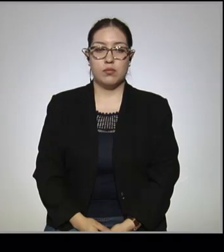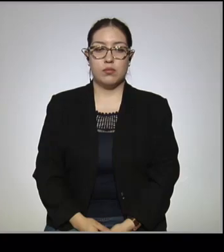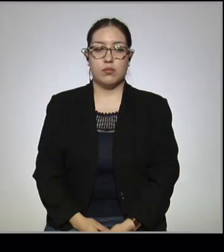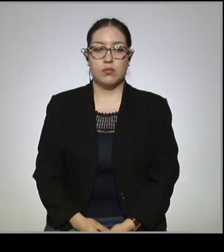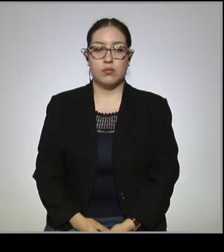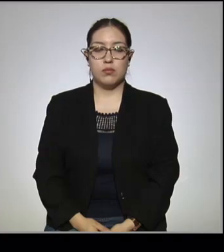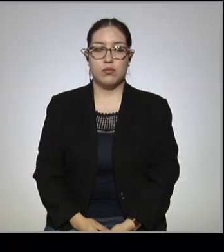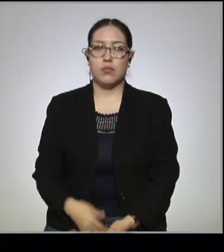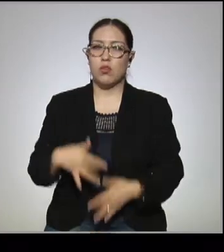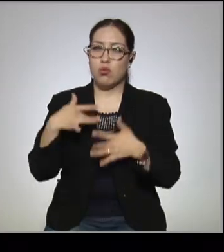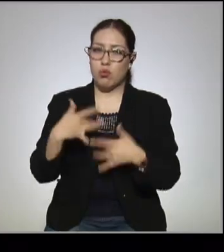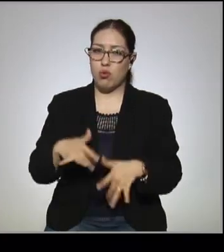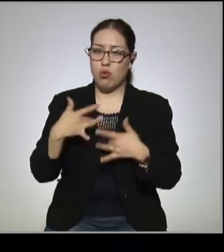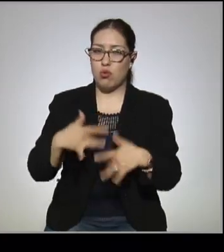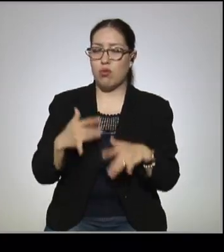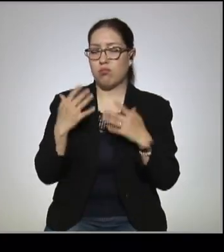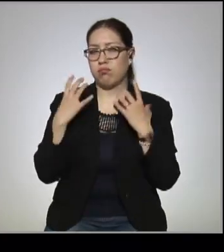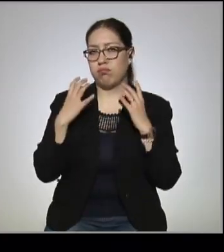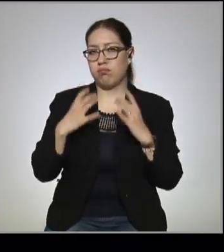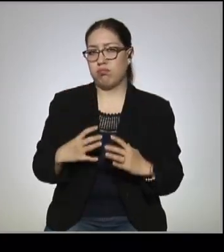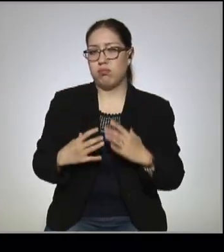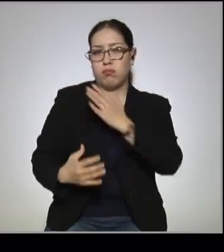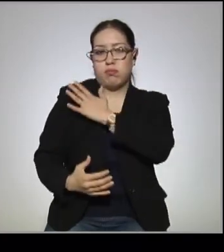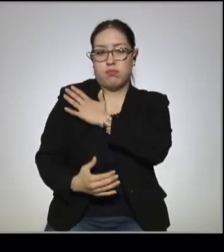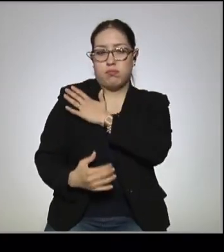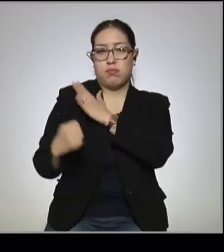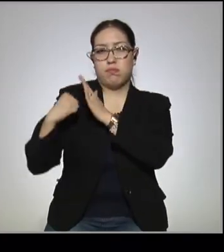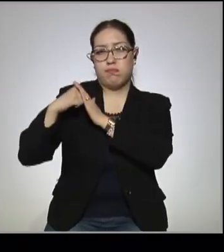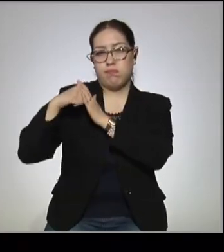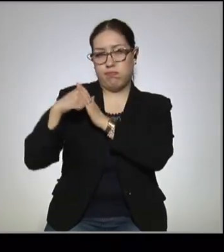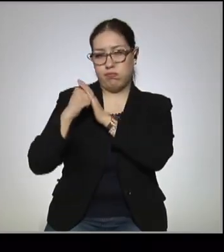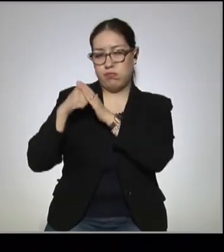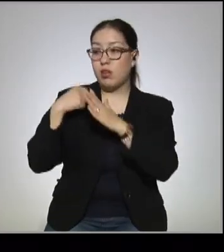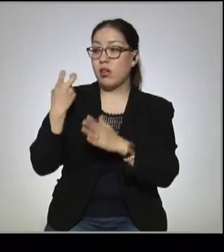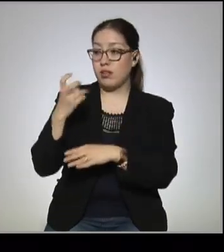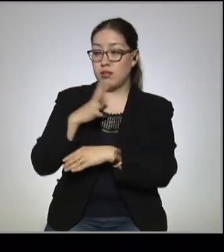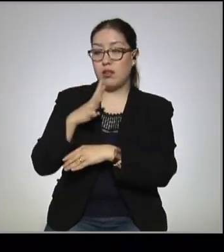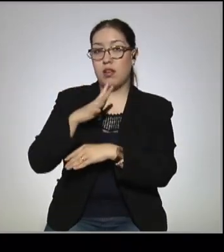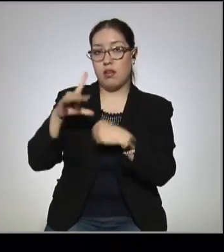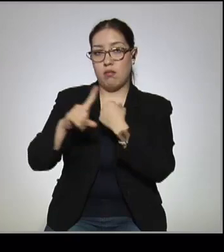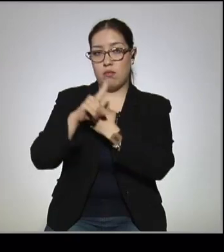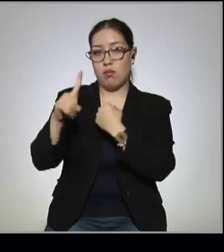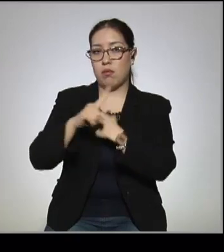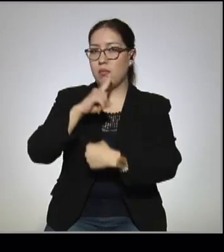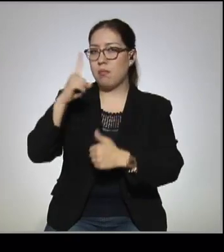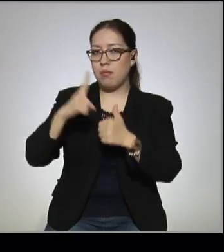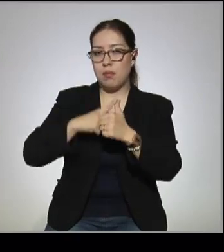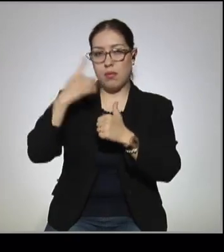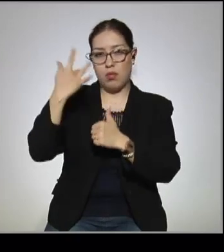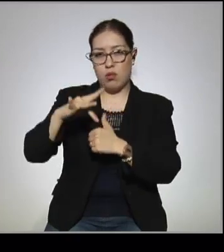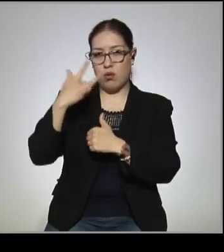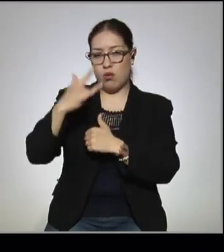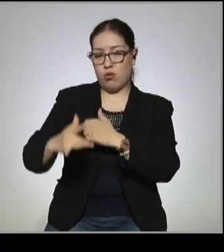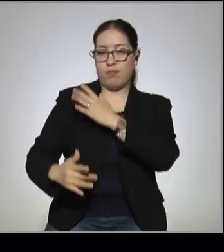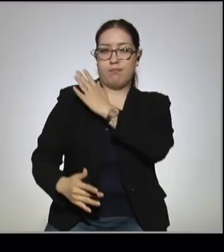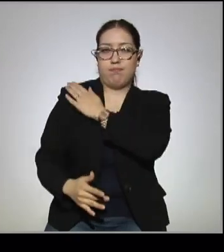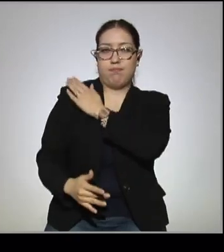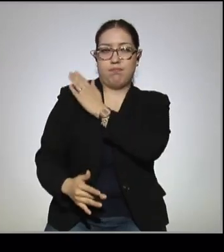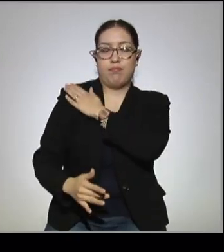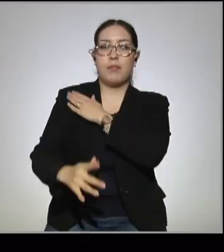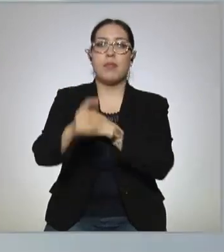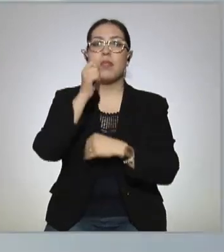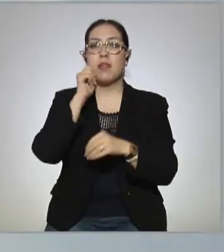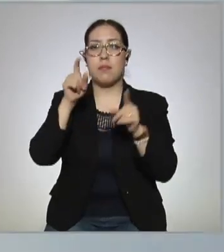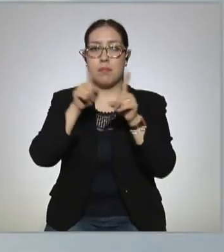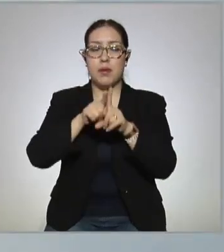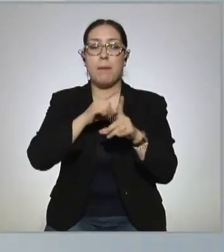Las lesiones en manguito rotador son un serio problema de salud pública. Es la primera causa de dolor en hombro y es la tercera causa de